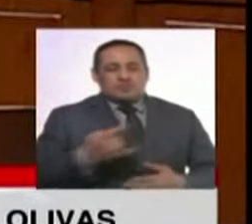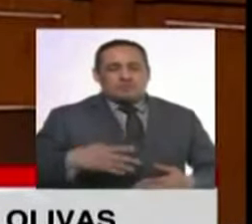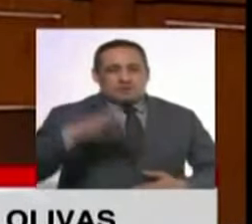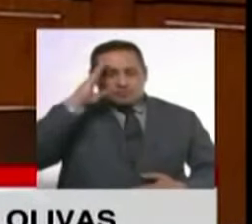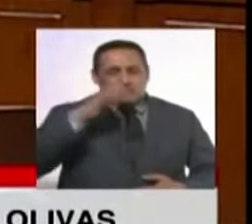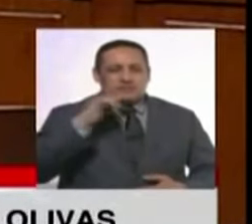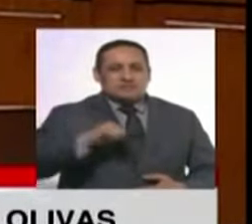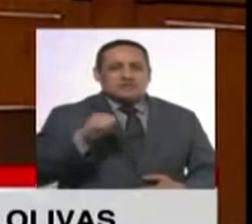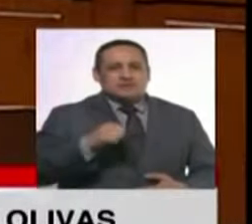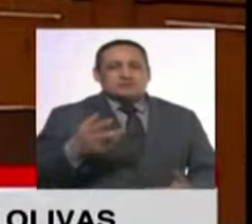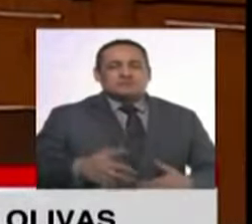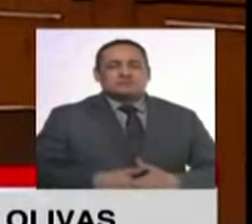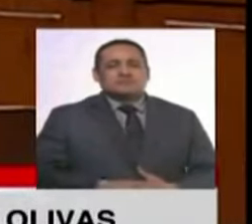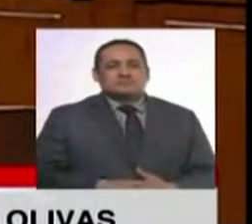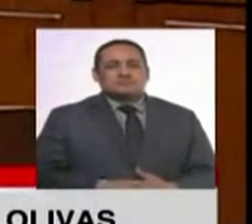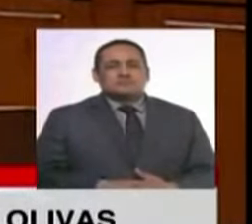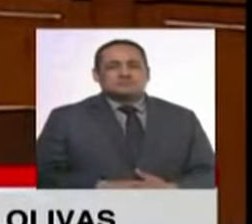sí